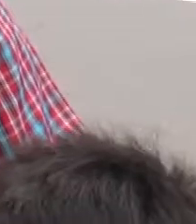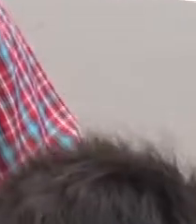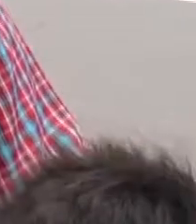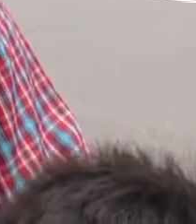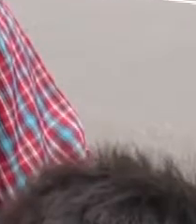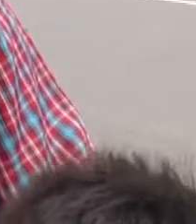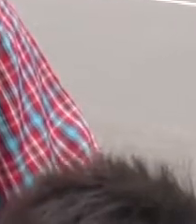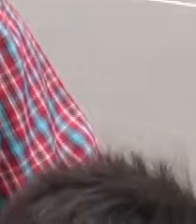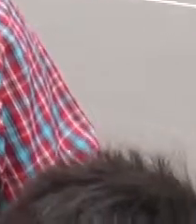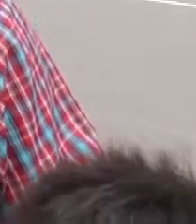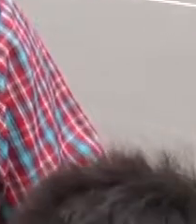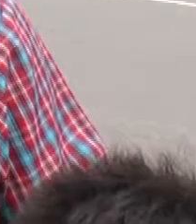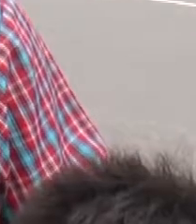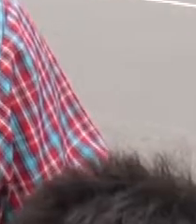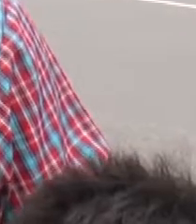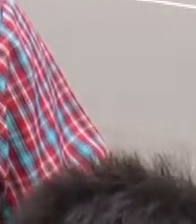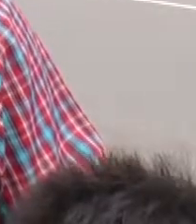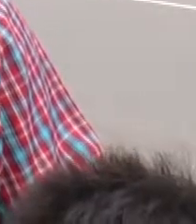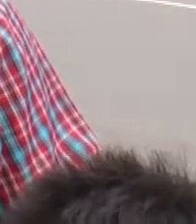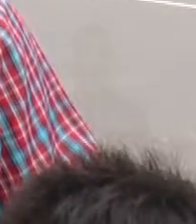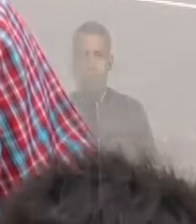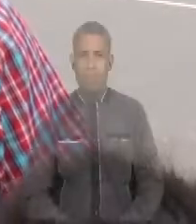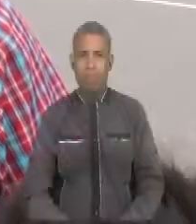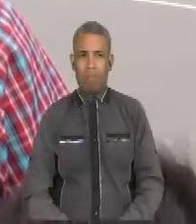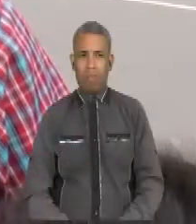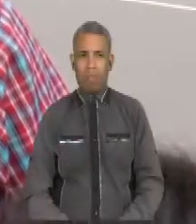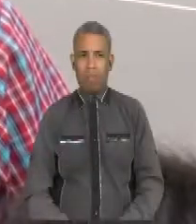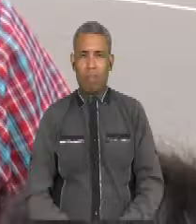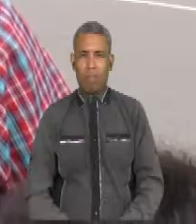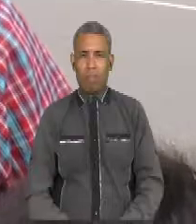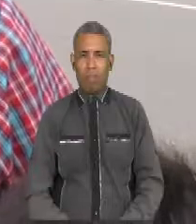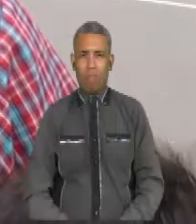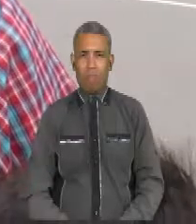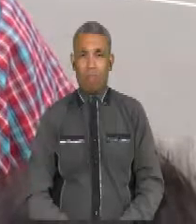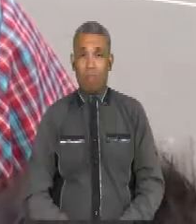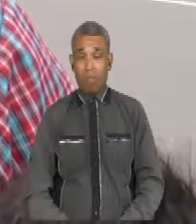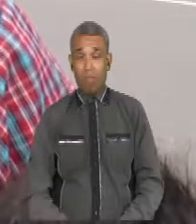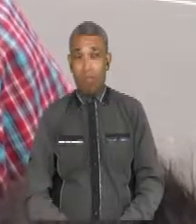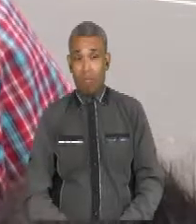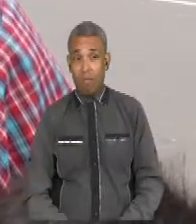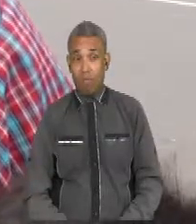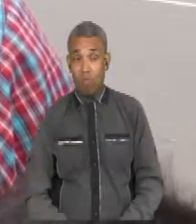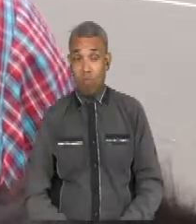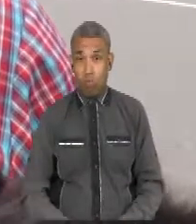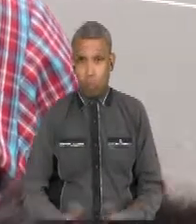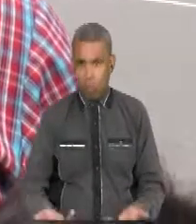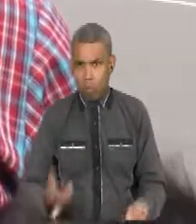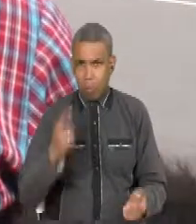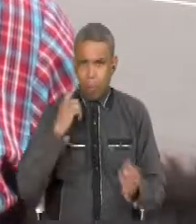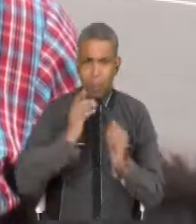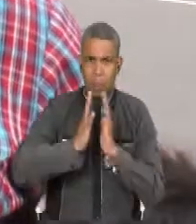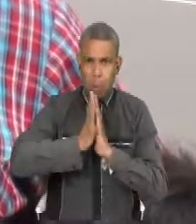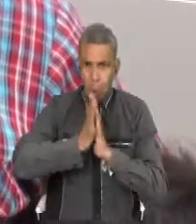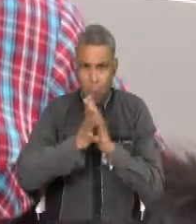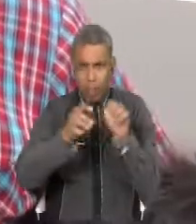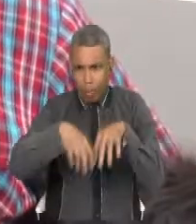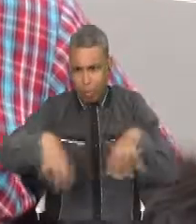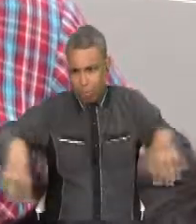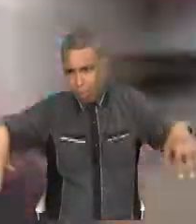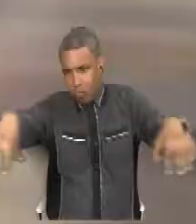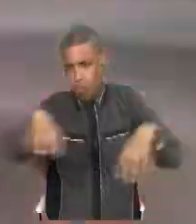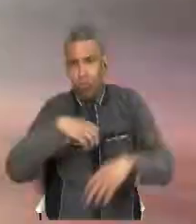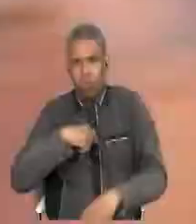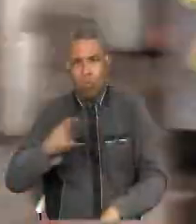también con él, y bueno, Barranca hay muchas cosas para hacer, la verdad, ir a centro comercial,